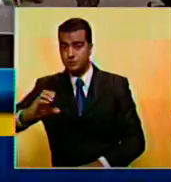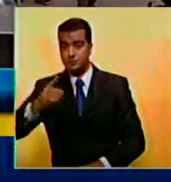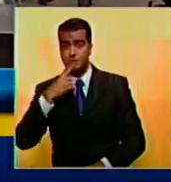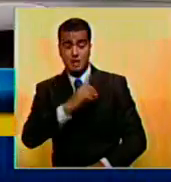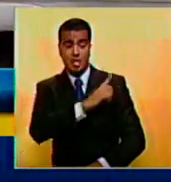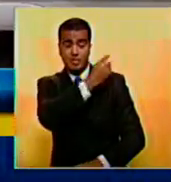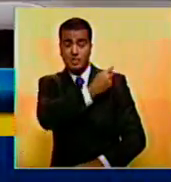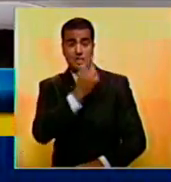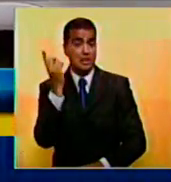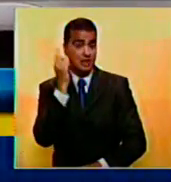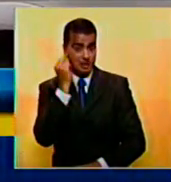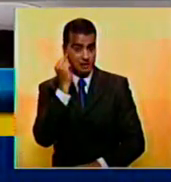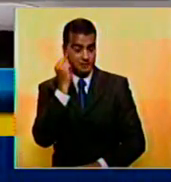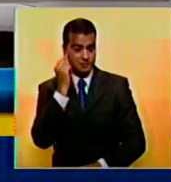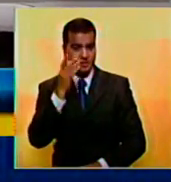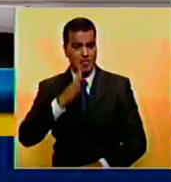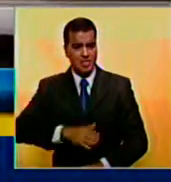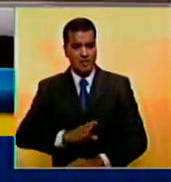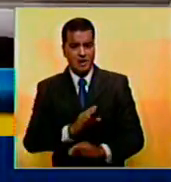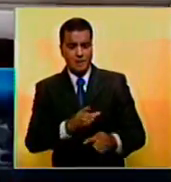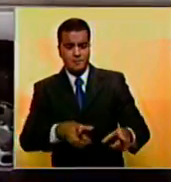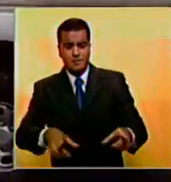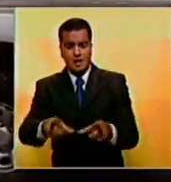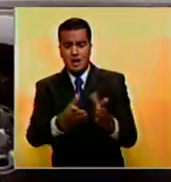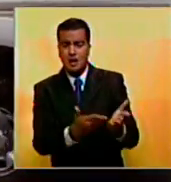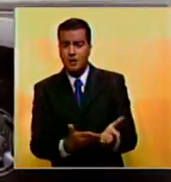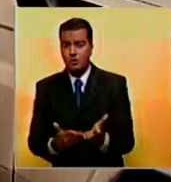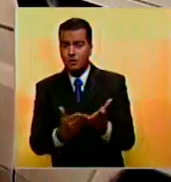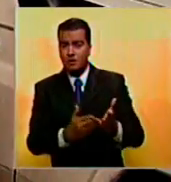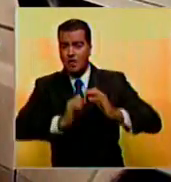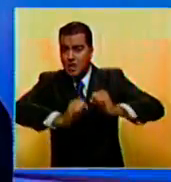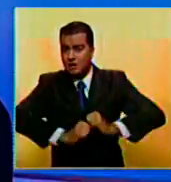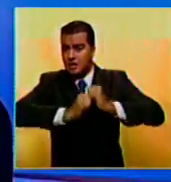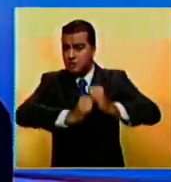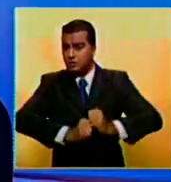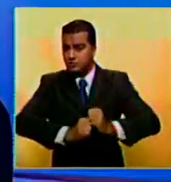Teniente di Ángel Muñoz báez estaba adscrita a la escuela de equitación del ejército